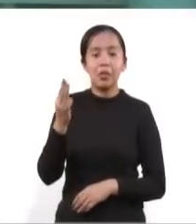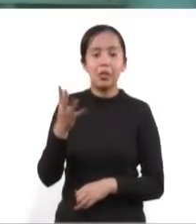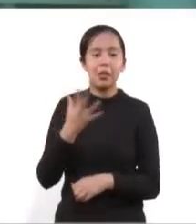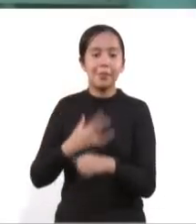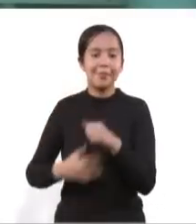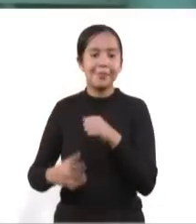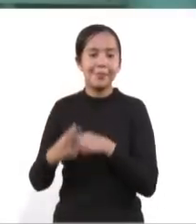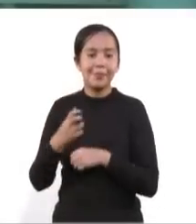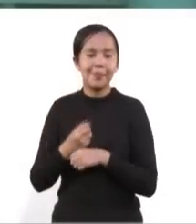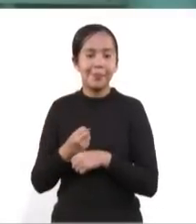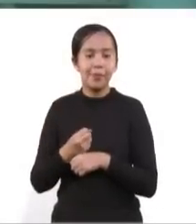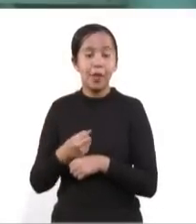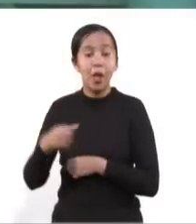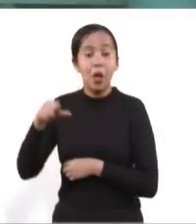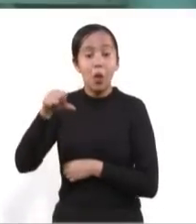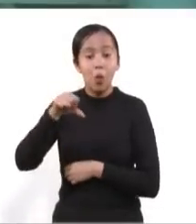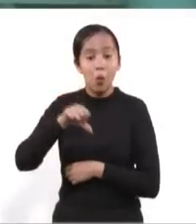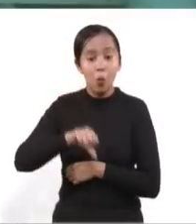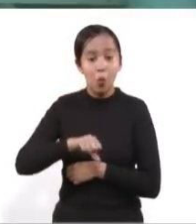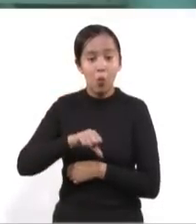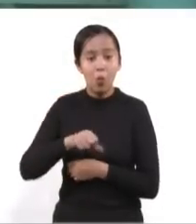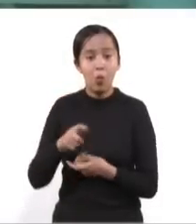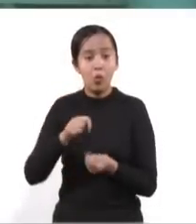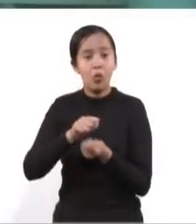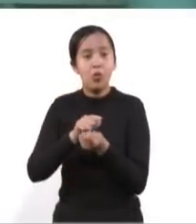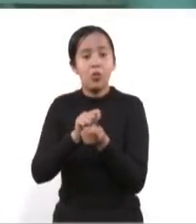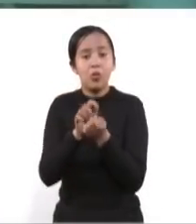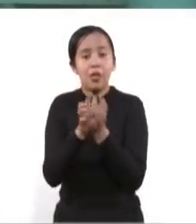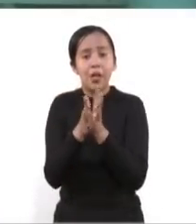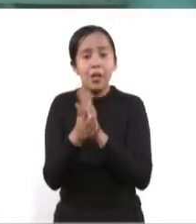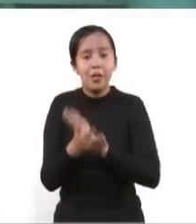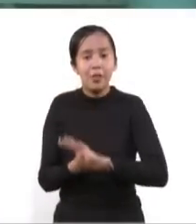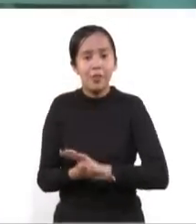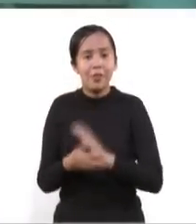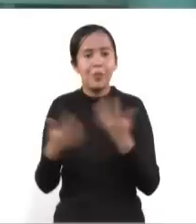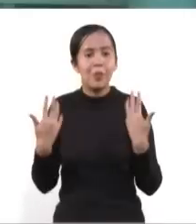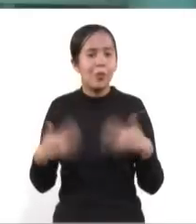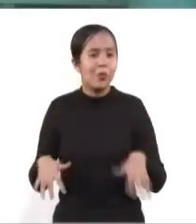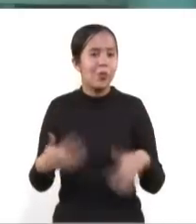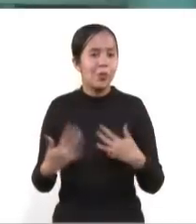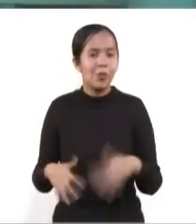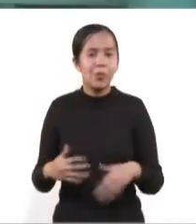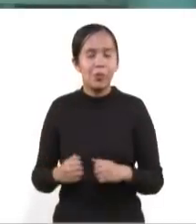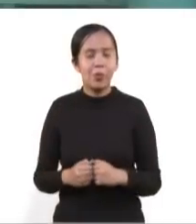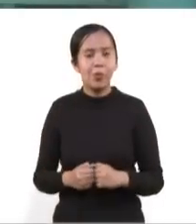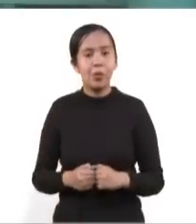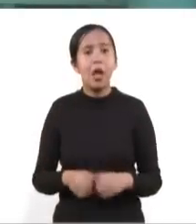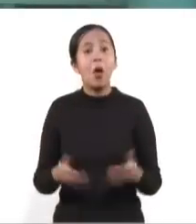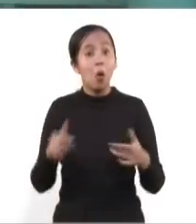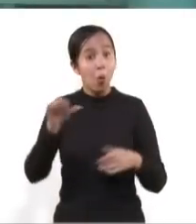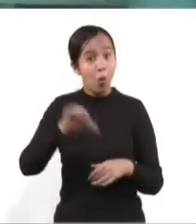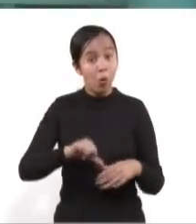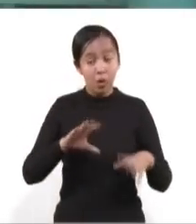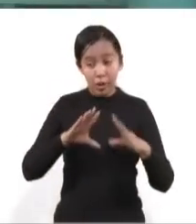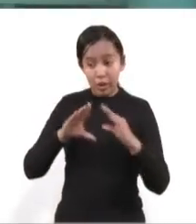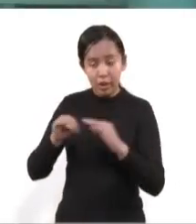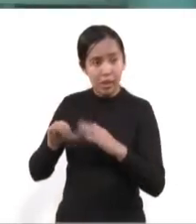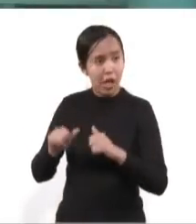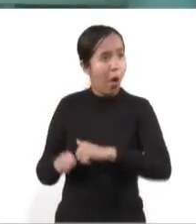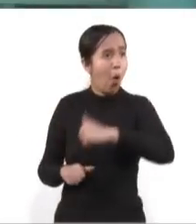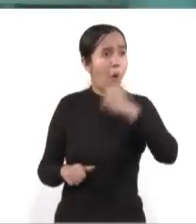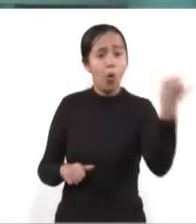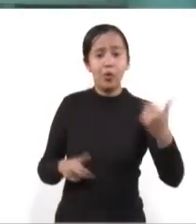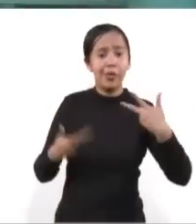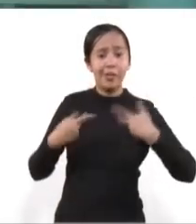Hoy, esta transformación no necesita una capacitación extranjera. Esta capacitación